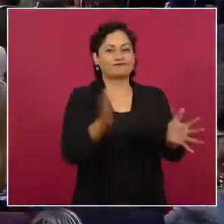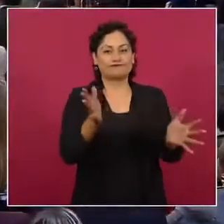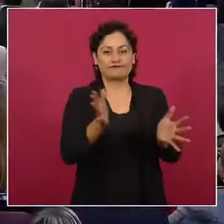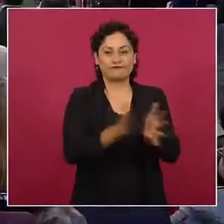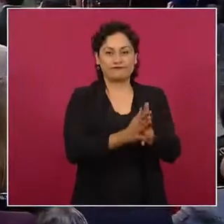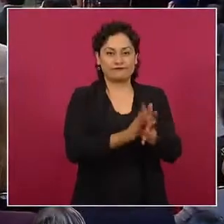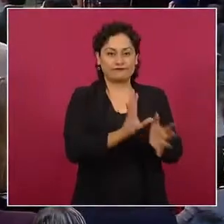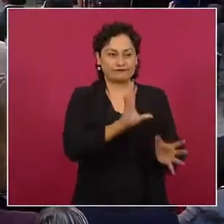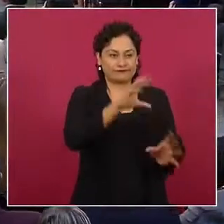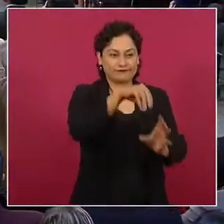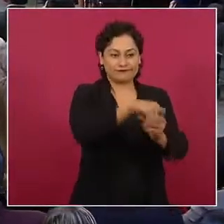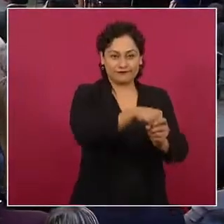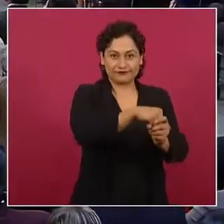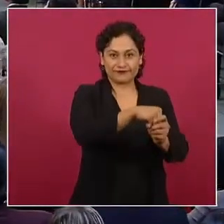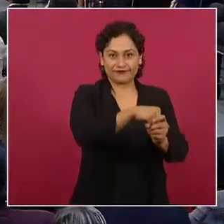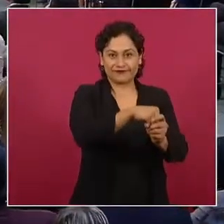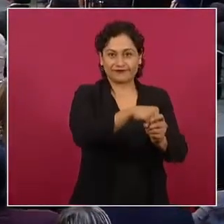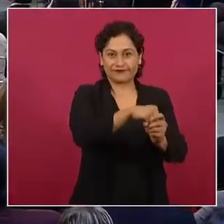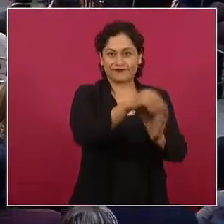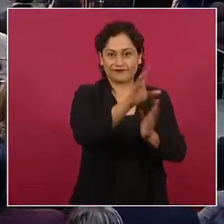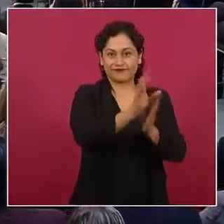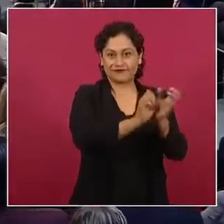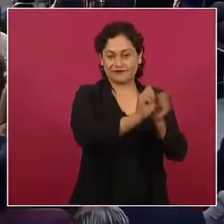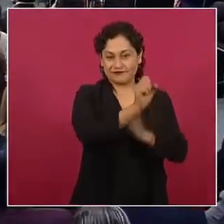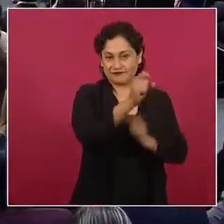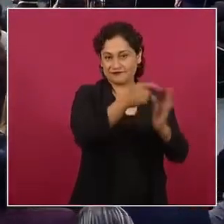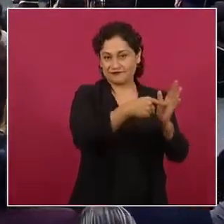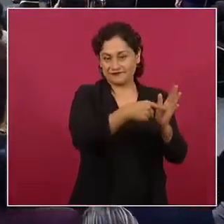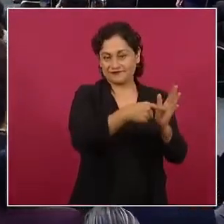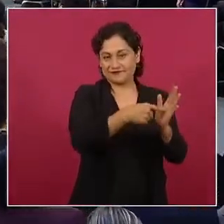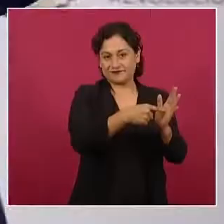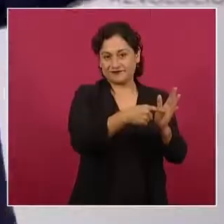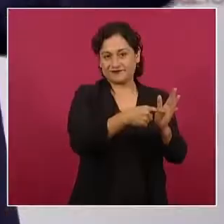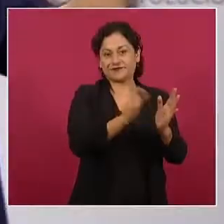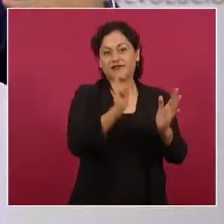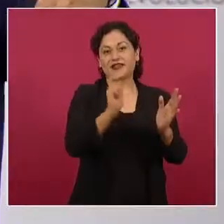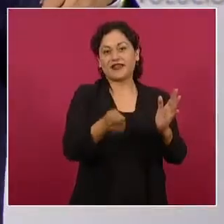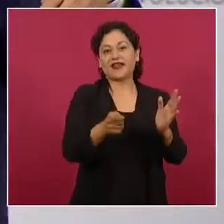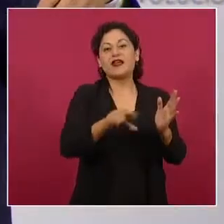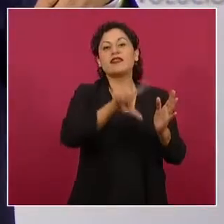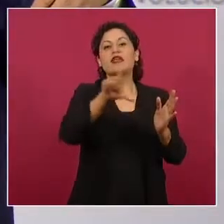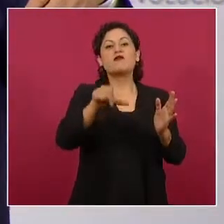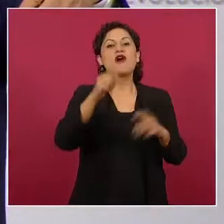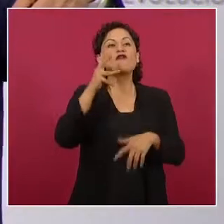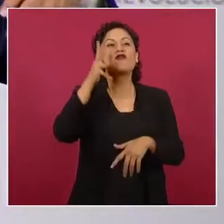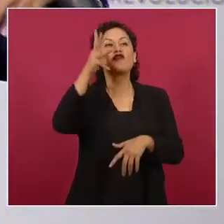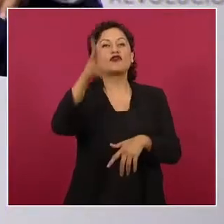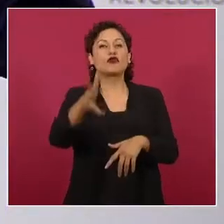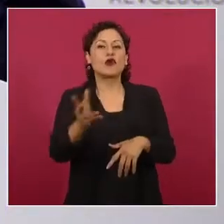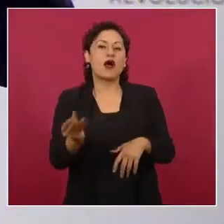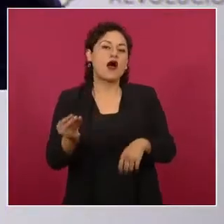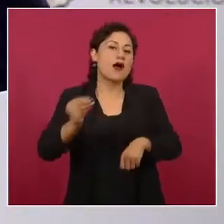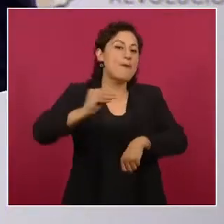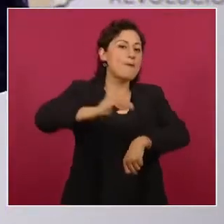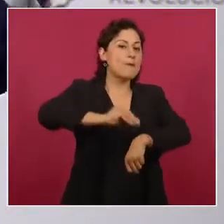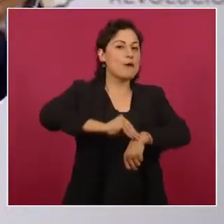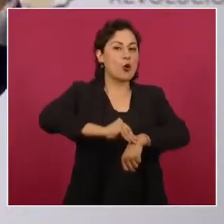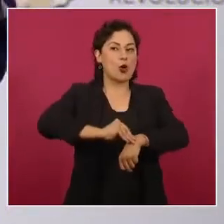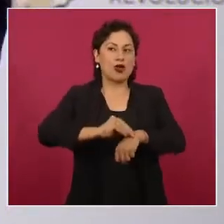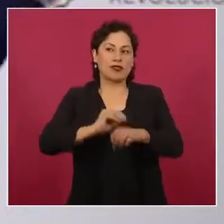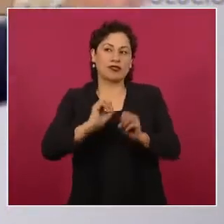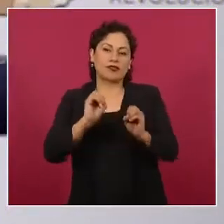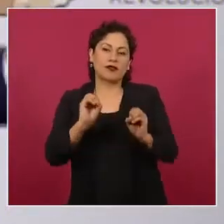para un proceso adicional